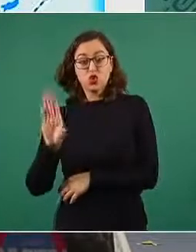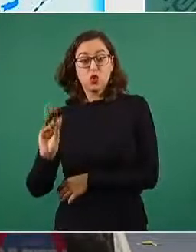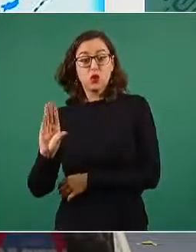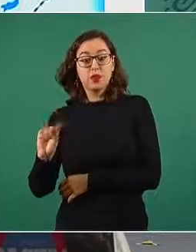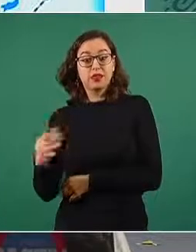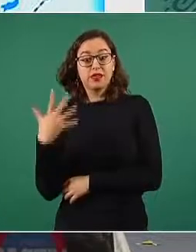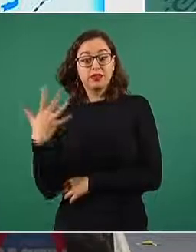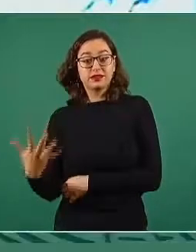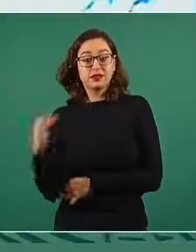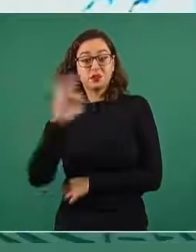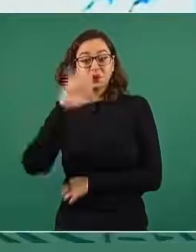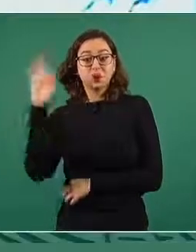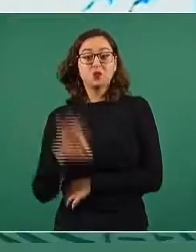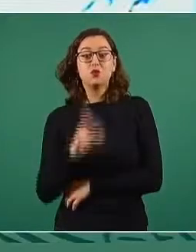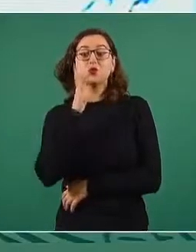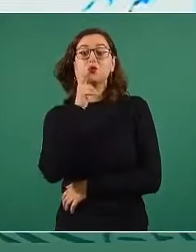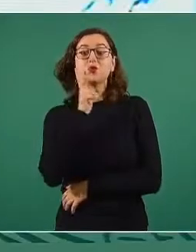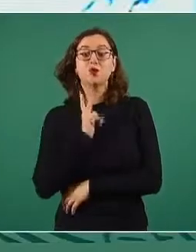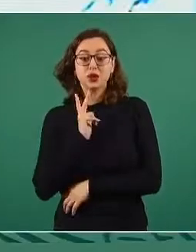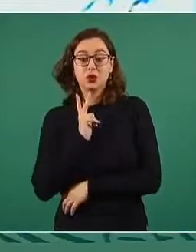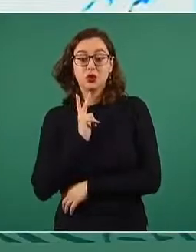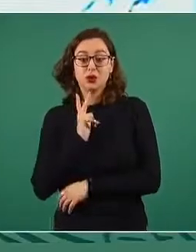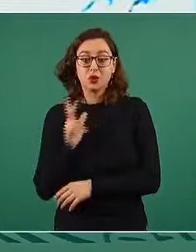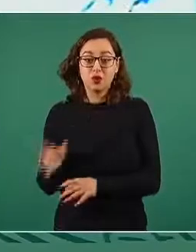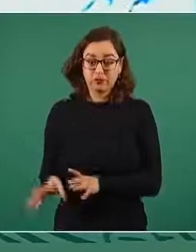de México, se extrae el petróleo.